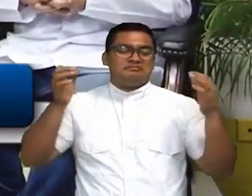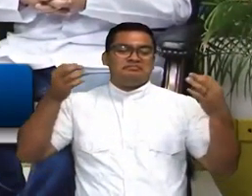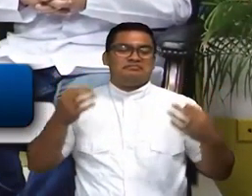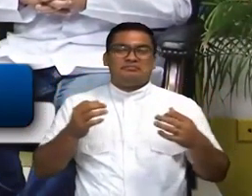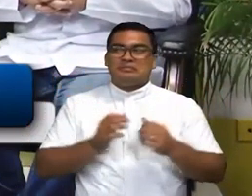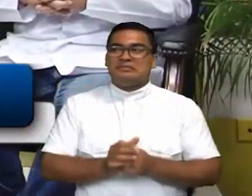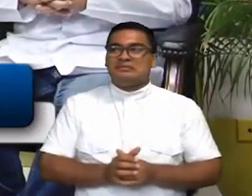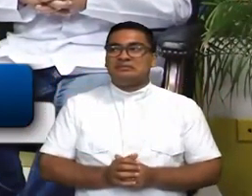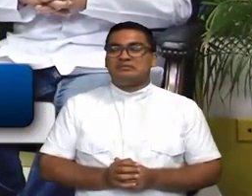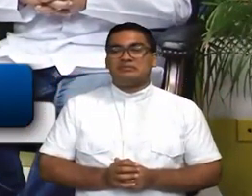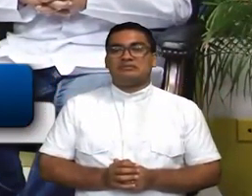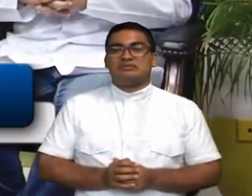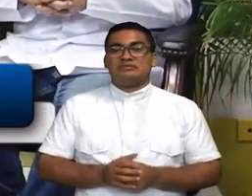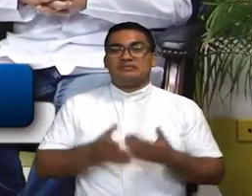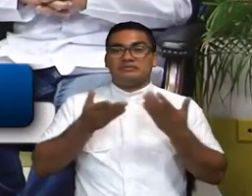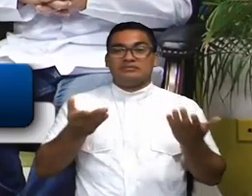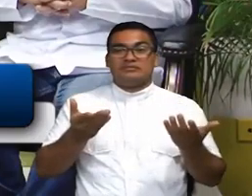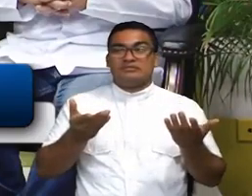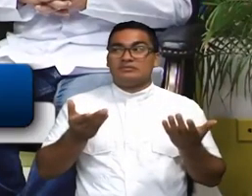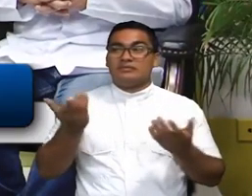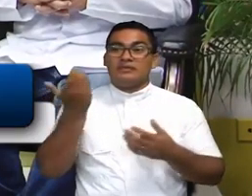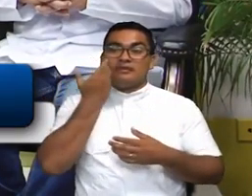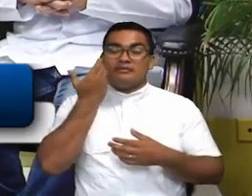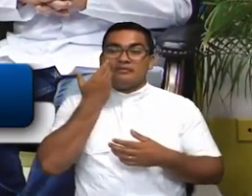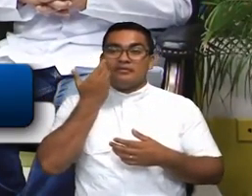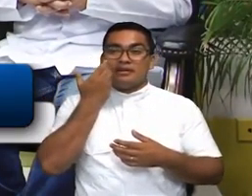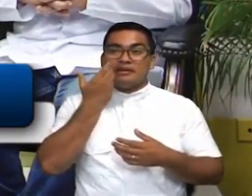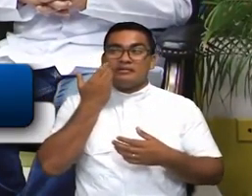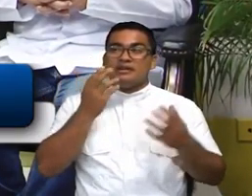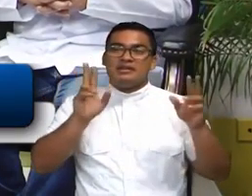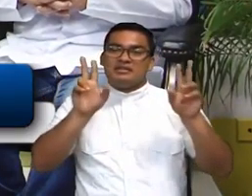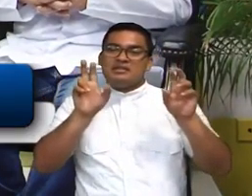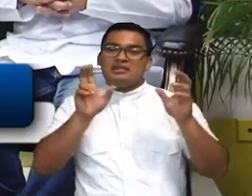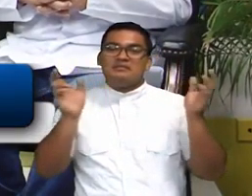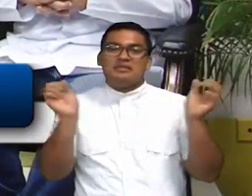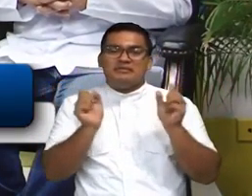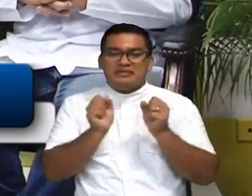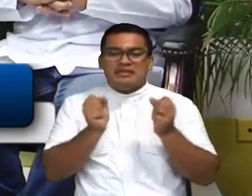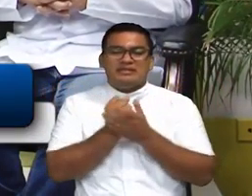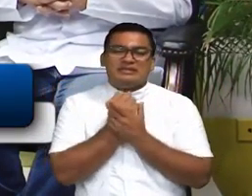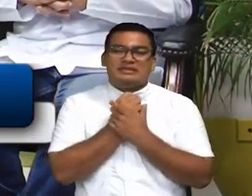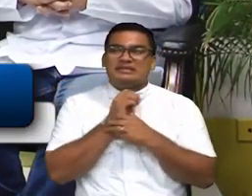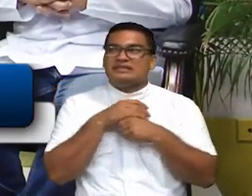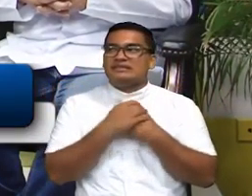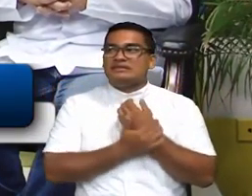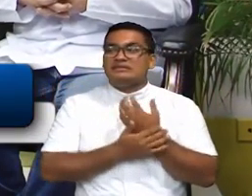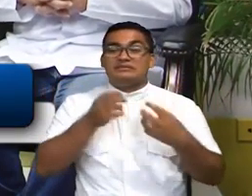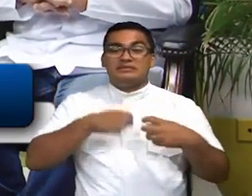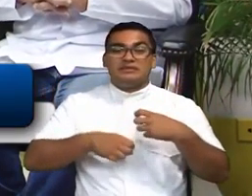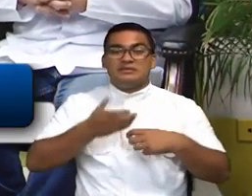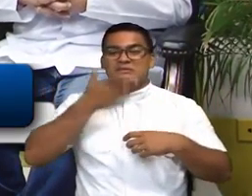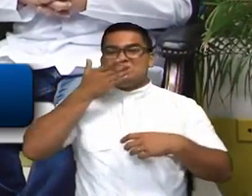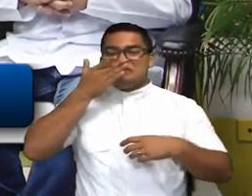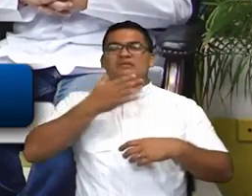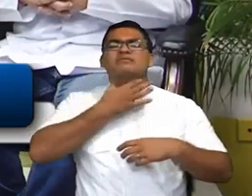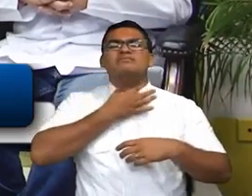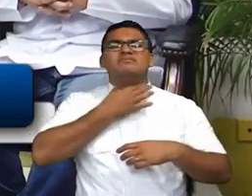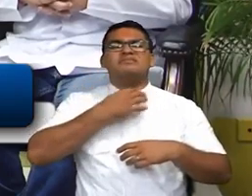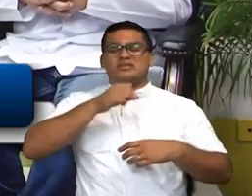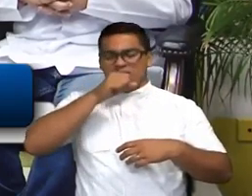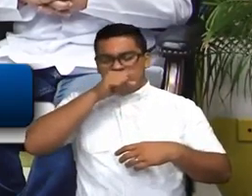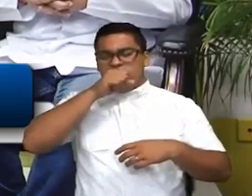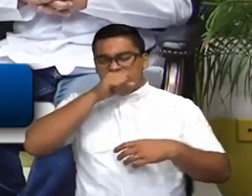frecuente. Entonces las enfermedades que están más asociadas a esta época de frío son las respiratorias, gripe, tos,